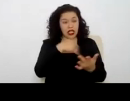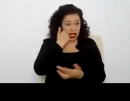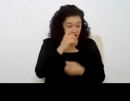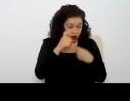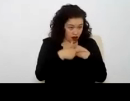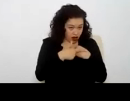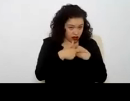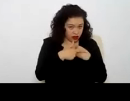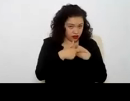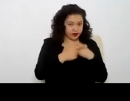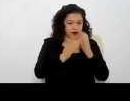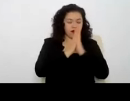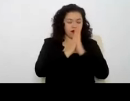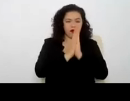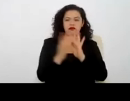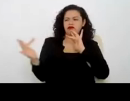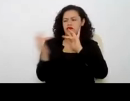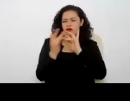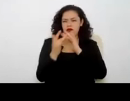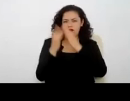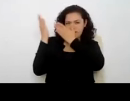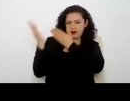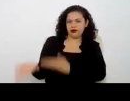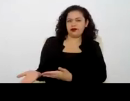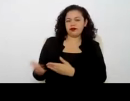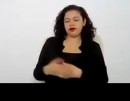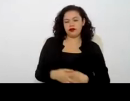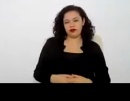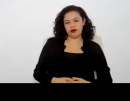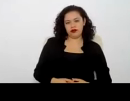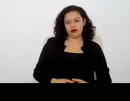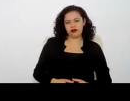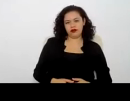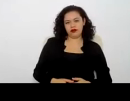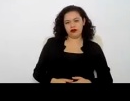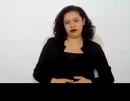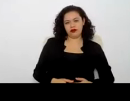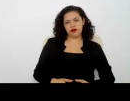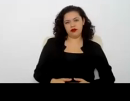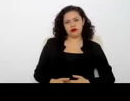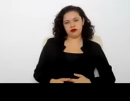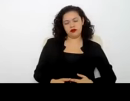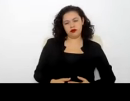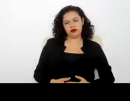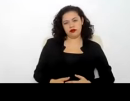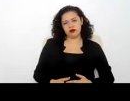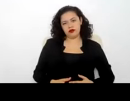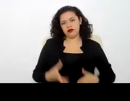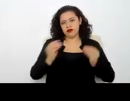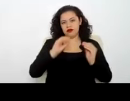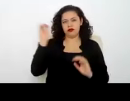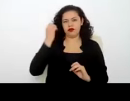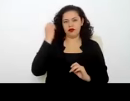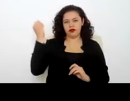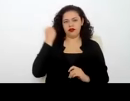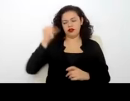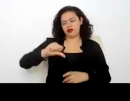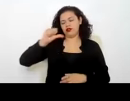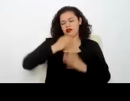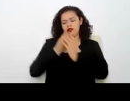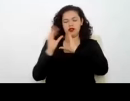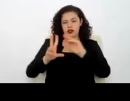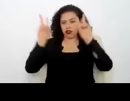manera, por favor, aquí están nuestros datos, no duden en acercarse a nosotros. y muchísima suerte con la capacitación de hoy. Es un gran